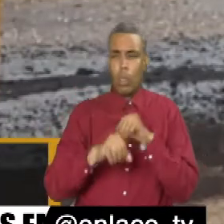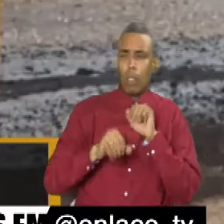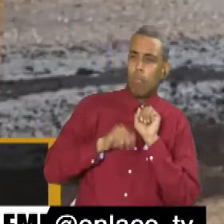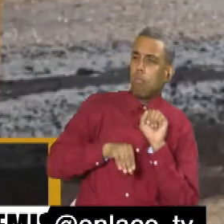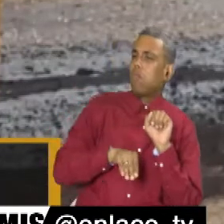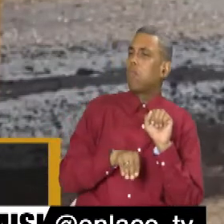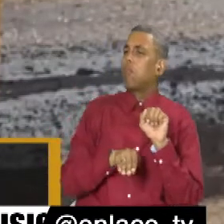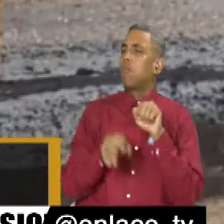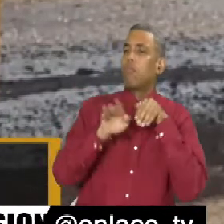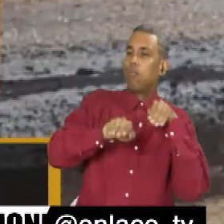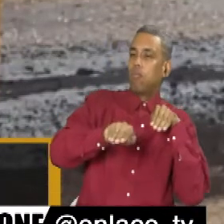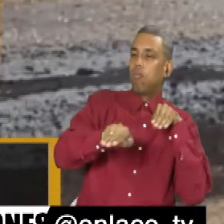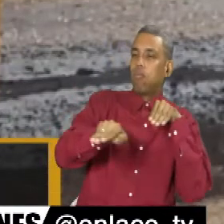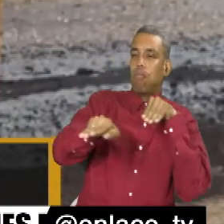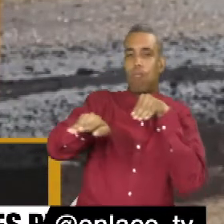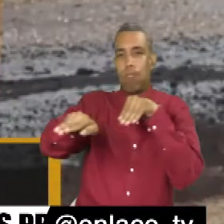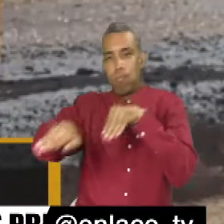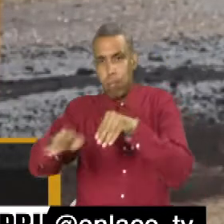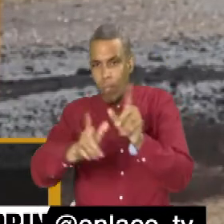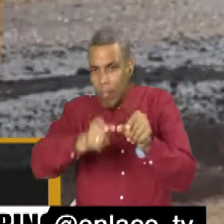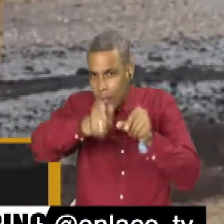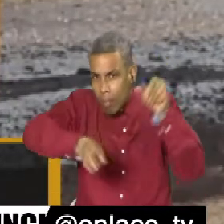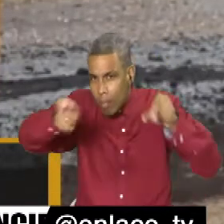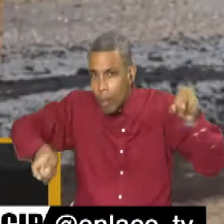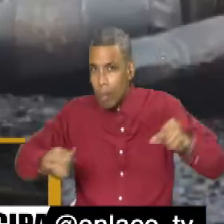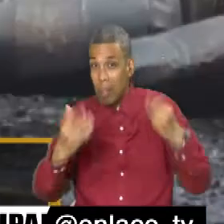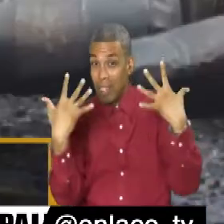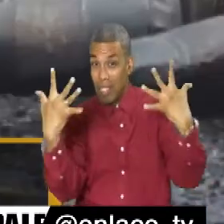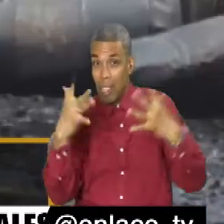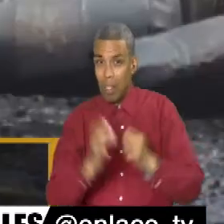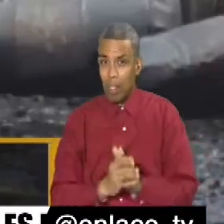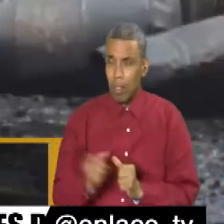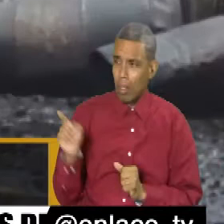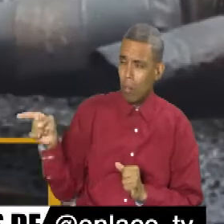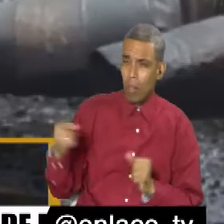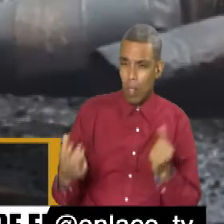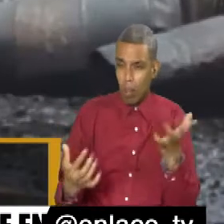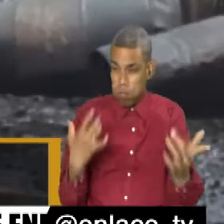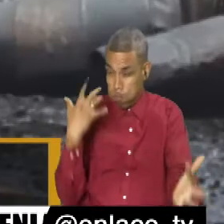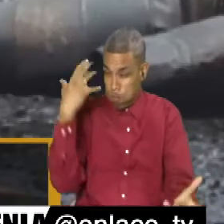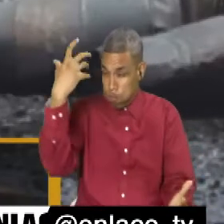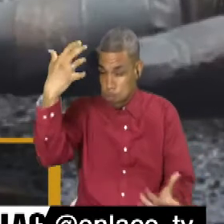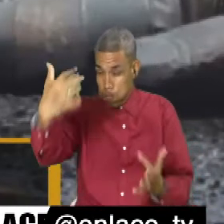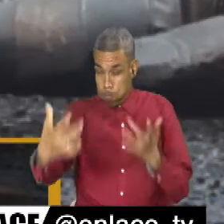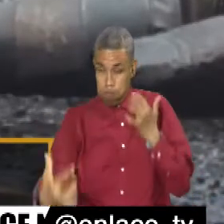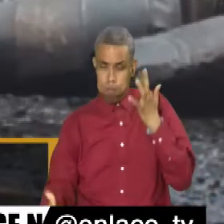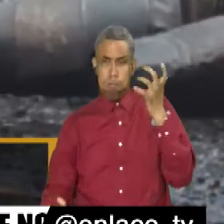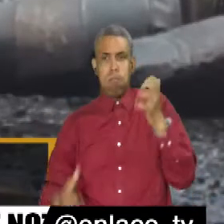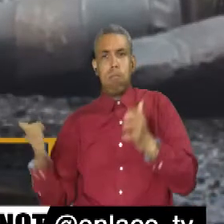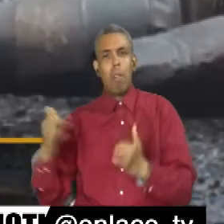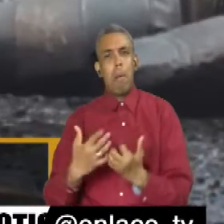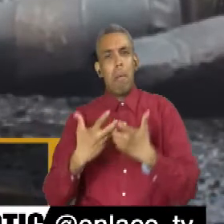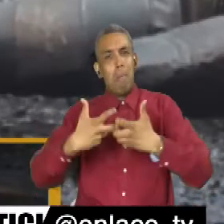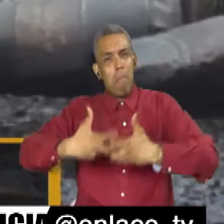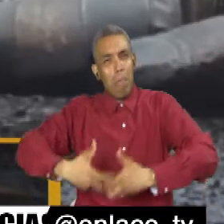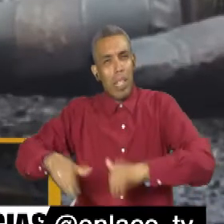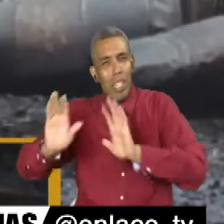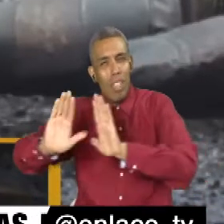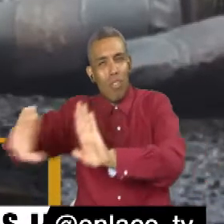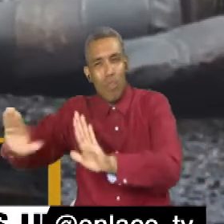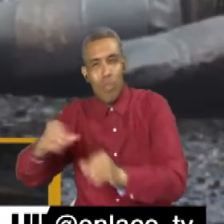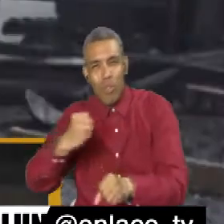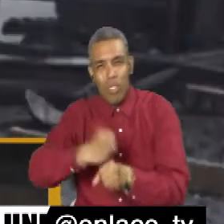10 bomberos, encontramos una asfaltera con más o menos unas 10, 12 canecas de 55 galones